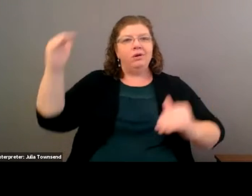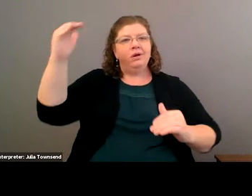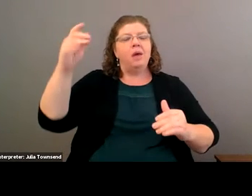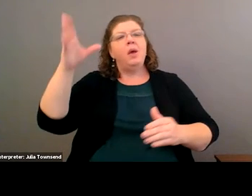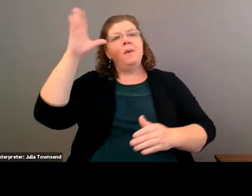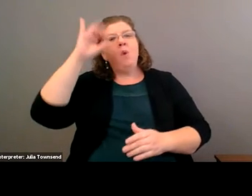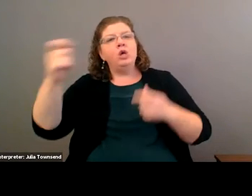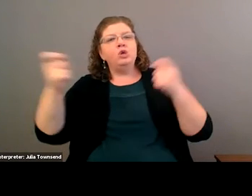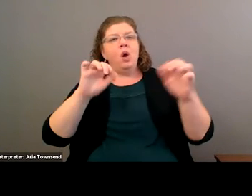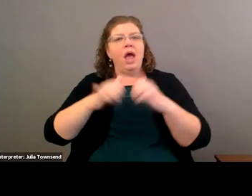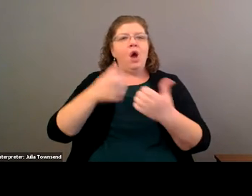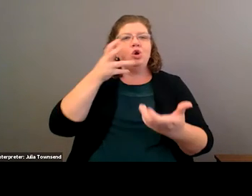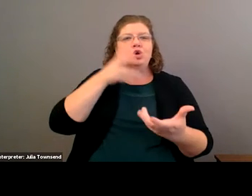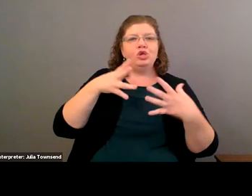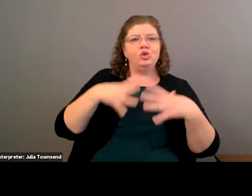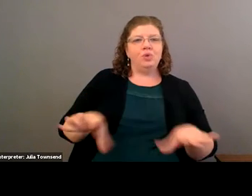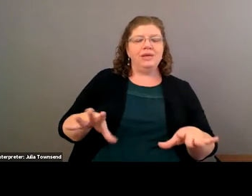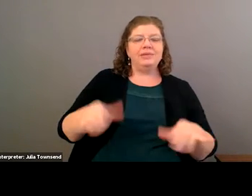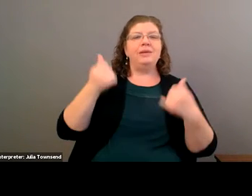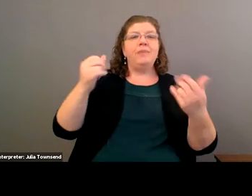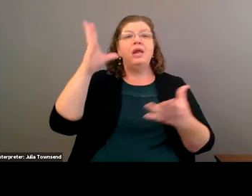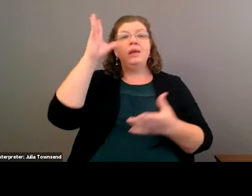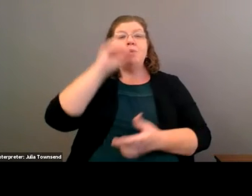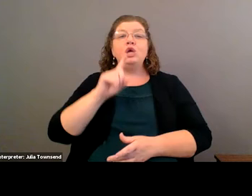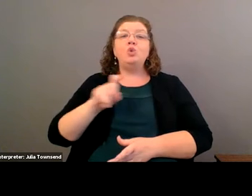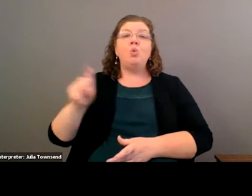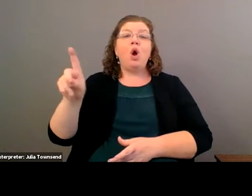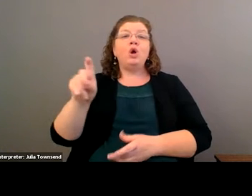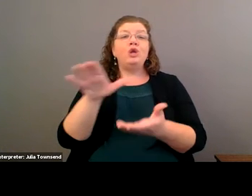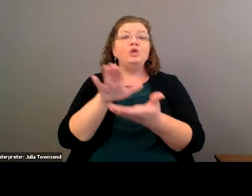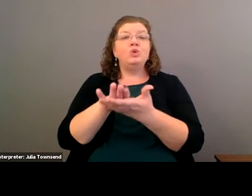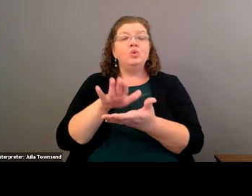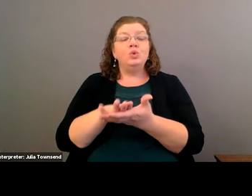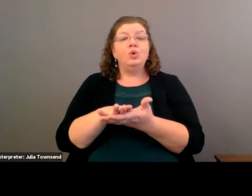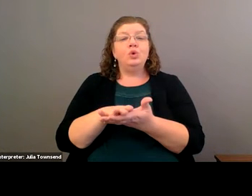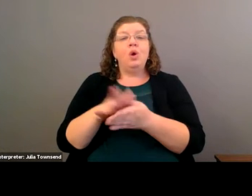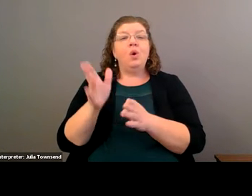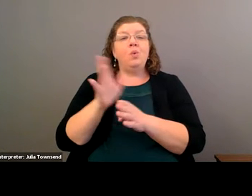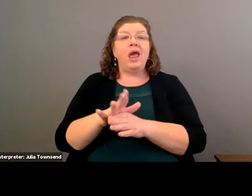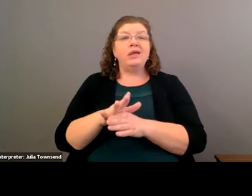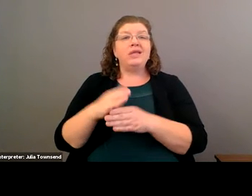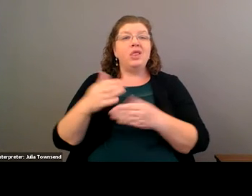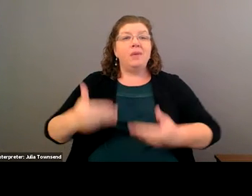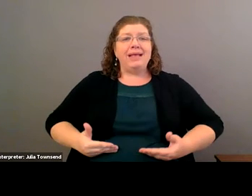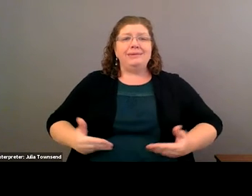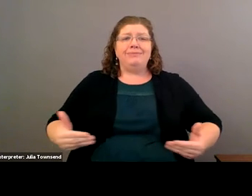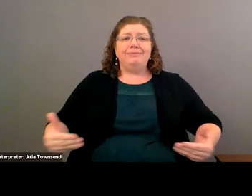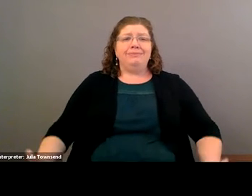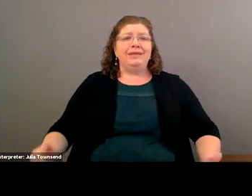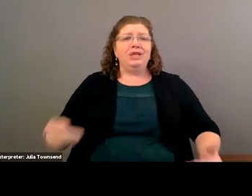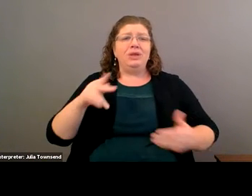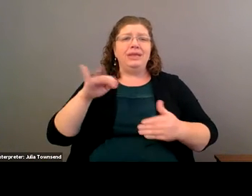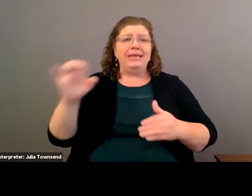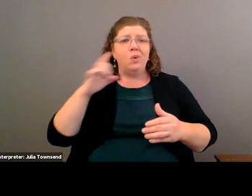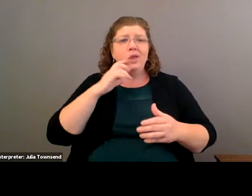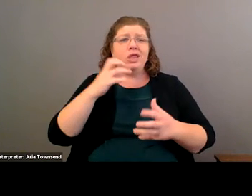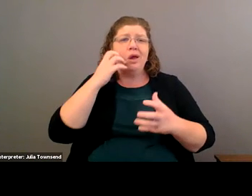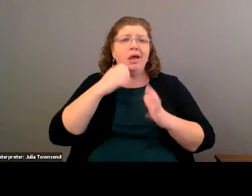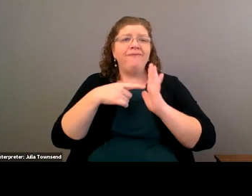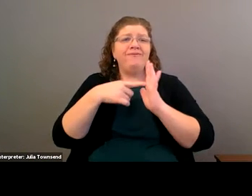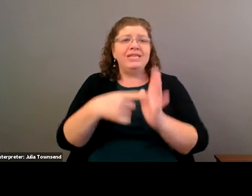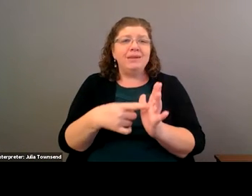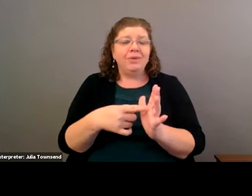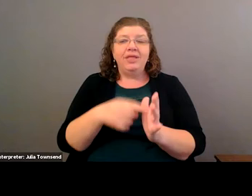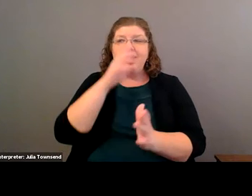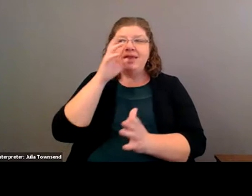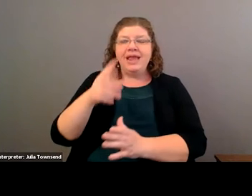muy injusta y que dicta cómo deben vestir las mujeres. Luego van los muchachos allí con los pantalones bien abajo y que